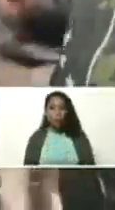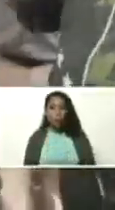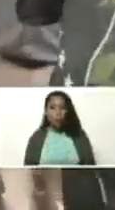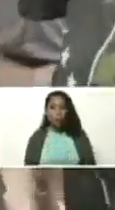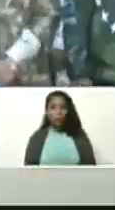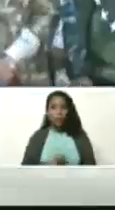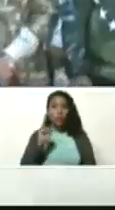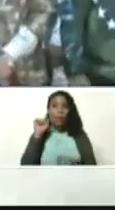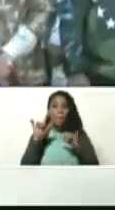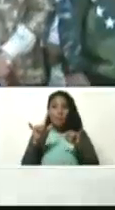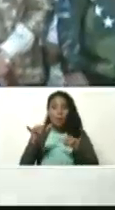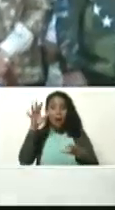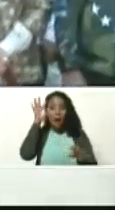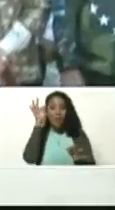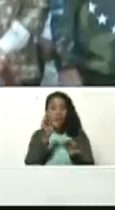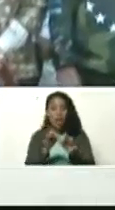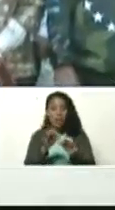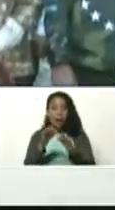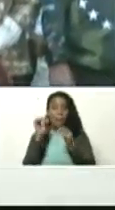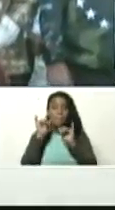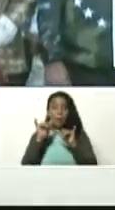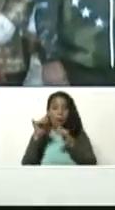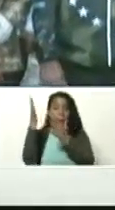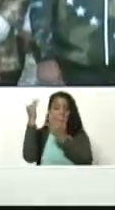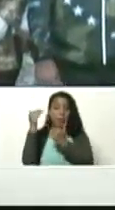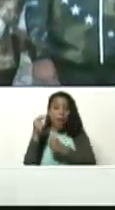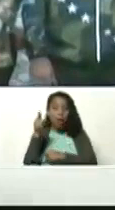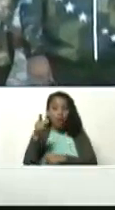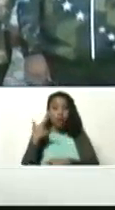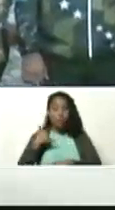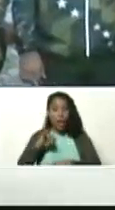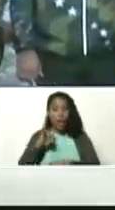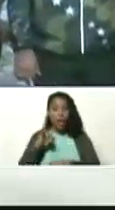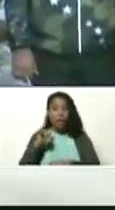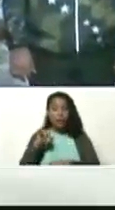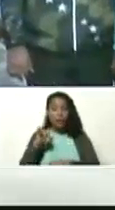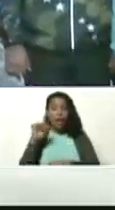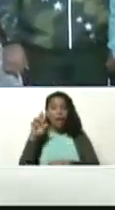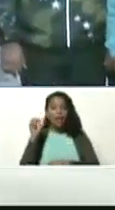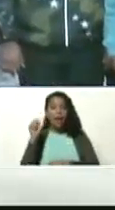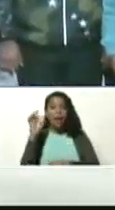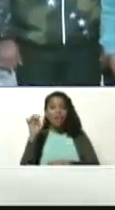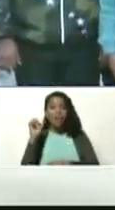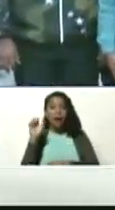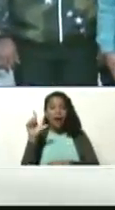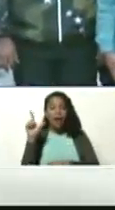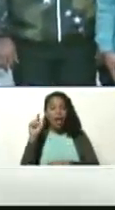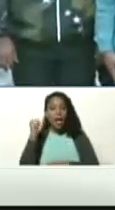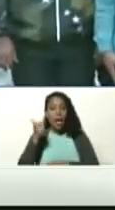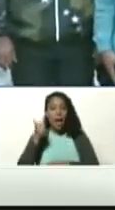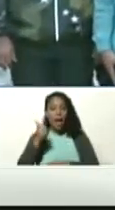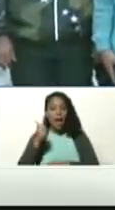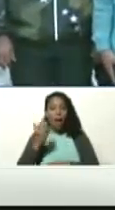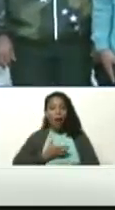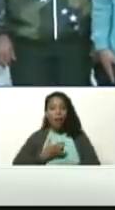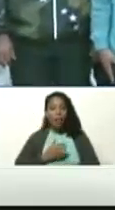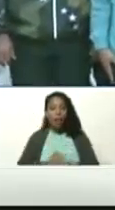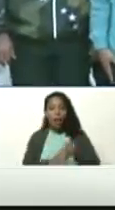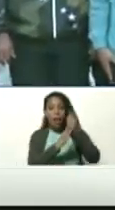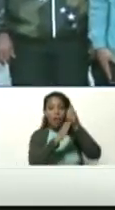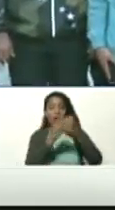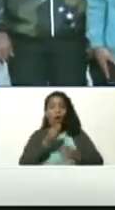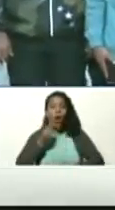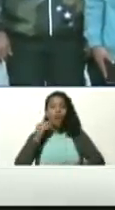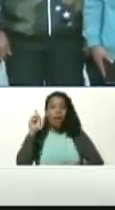Tengo la misma fe y la misma esperanza que tú tienes, Rafael. Rafael Morales, alcalde, líder joven de